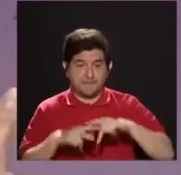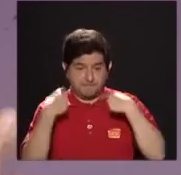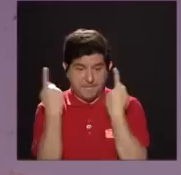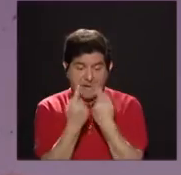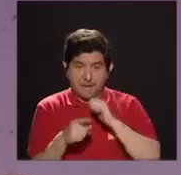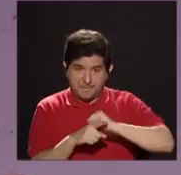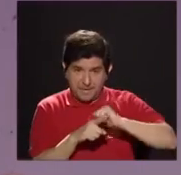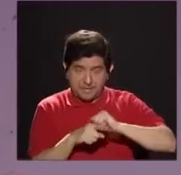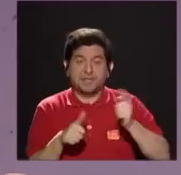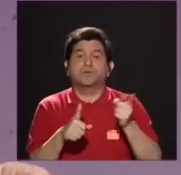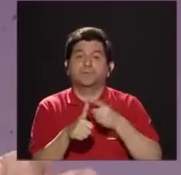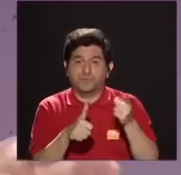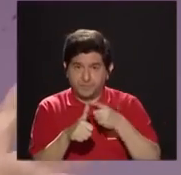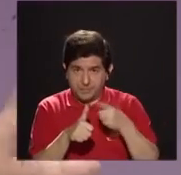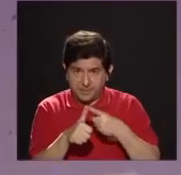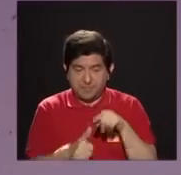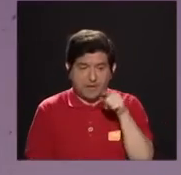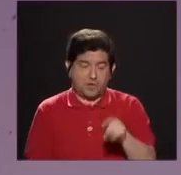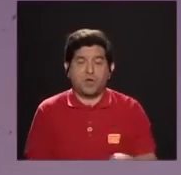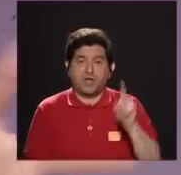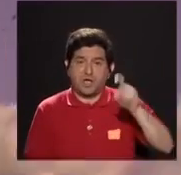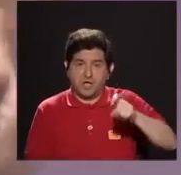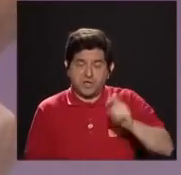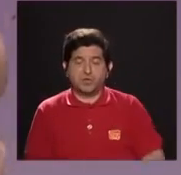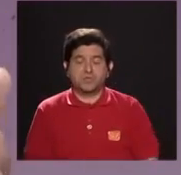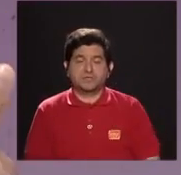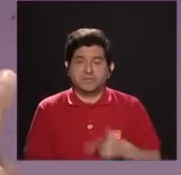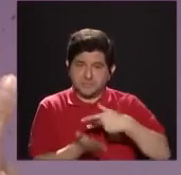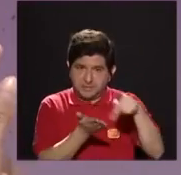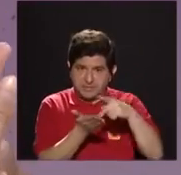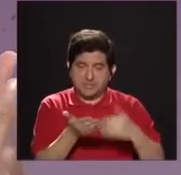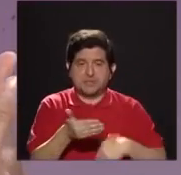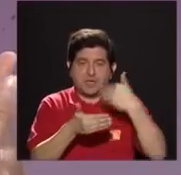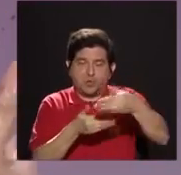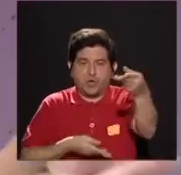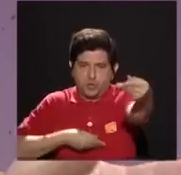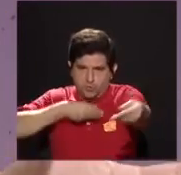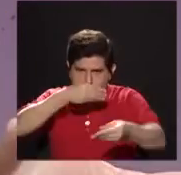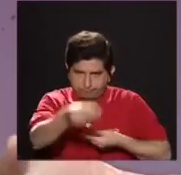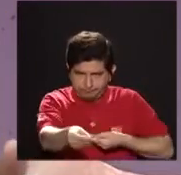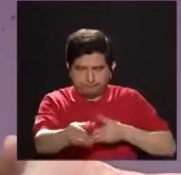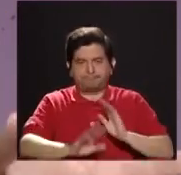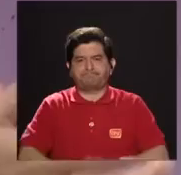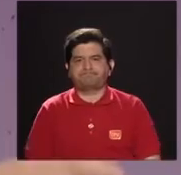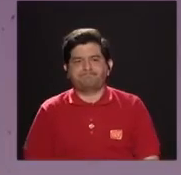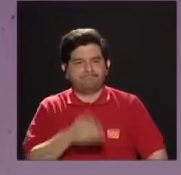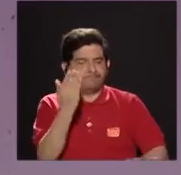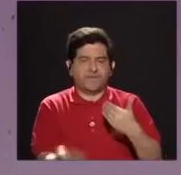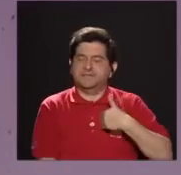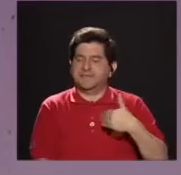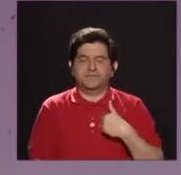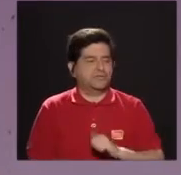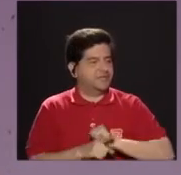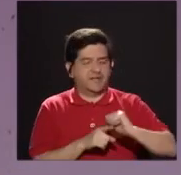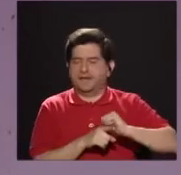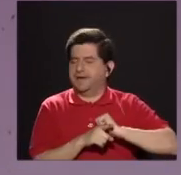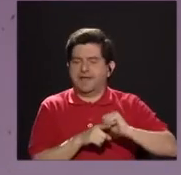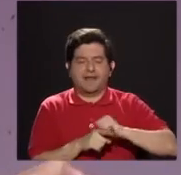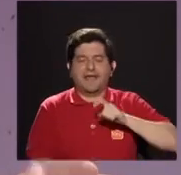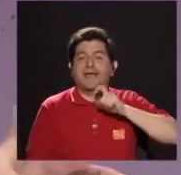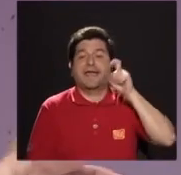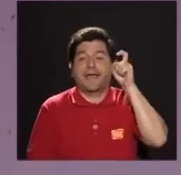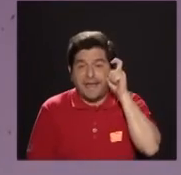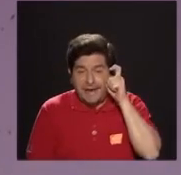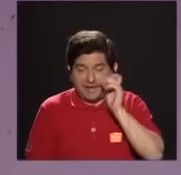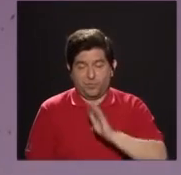se capaciten, ellos primero tienen que desembolsar para después que les retribuyan, ¿verdad? Entonces, probablemente no tienen capacitación en género